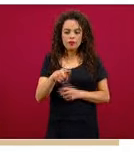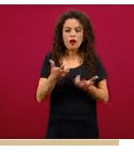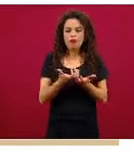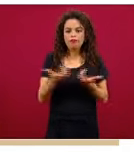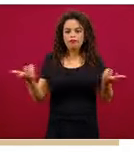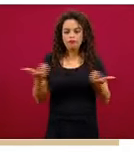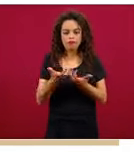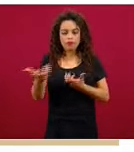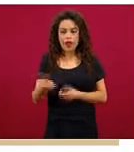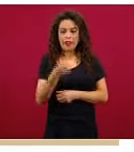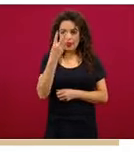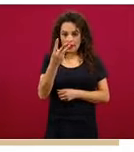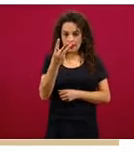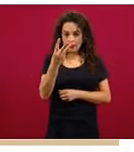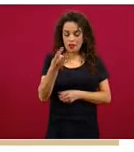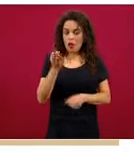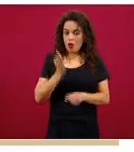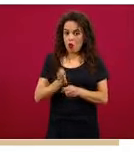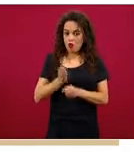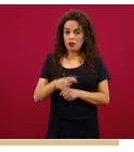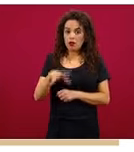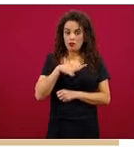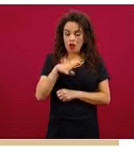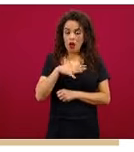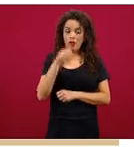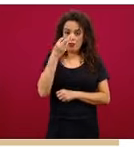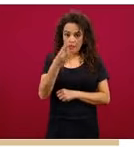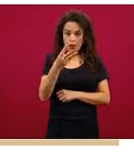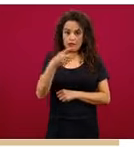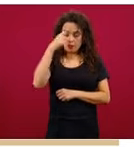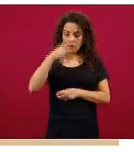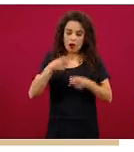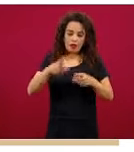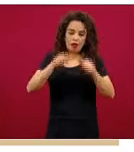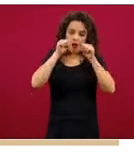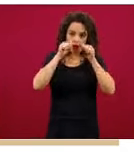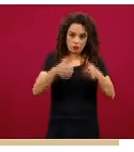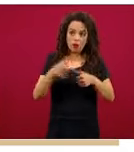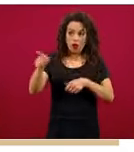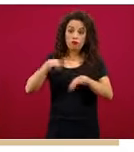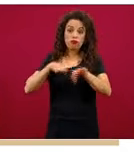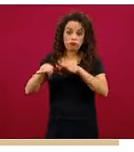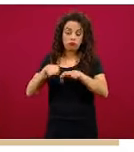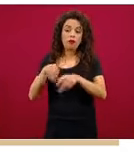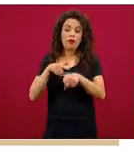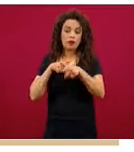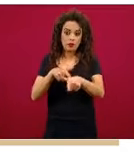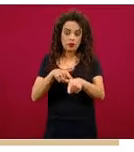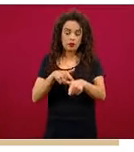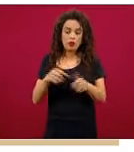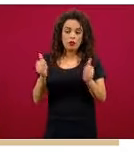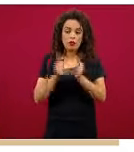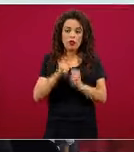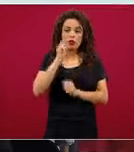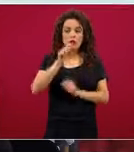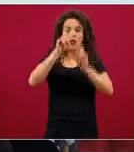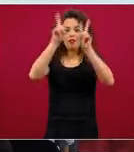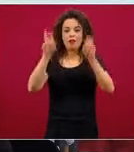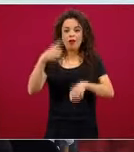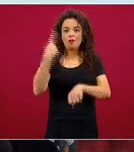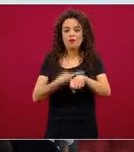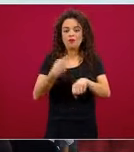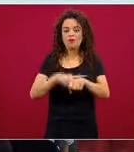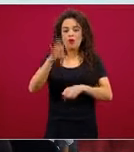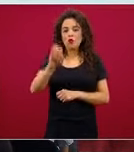3 sedes actualmente que están cubriendo estos EMTs en este momento trabajando con el tema de COVID.